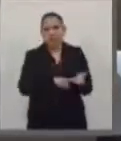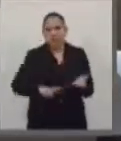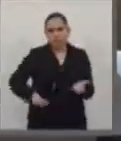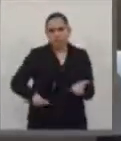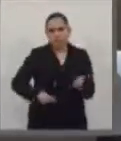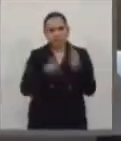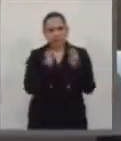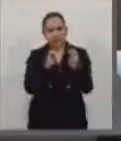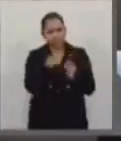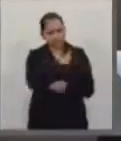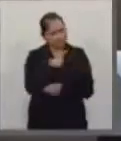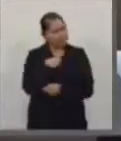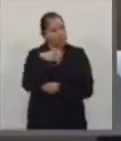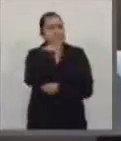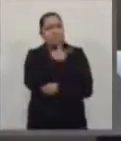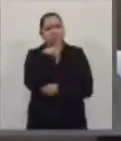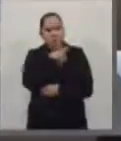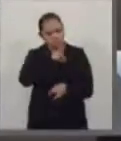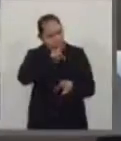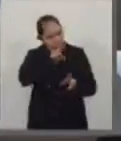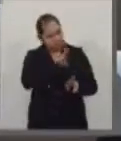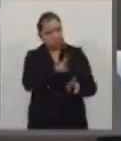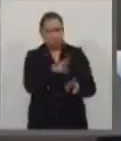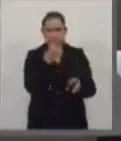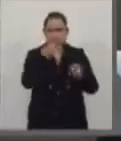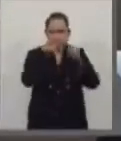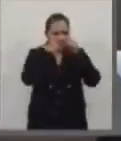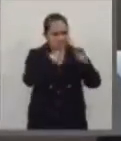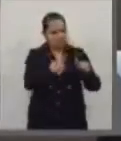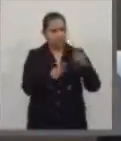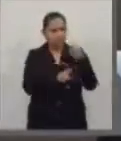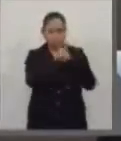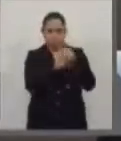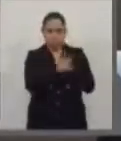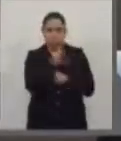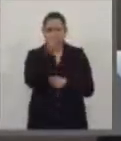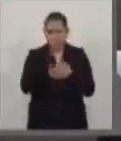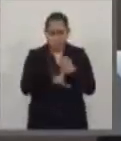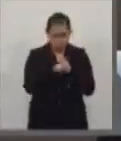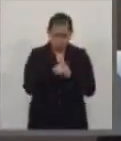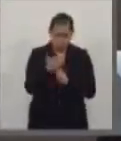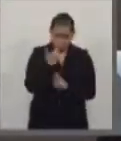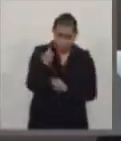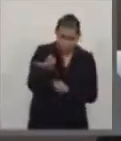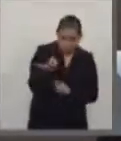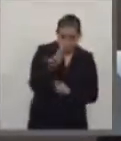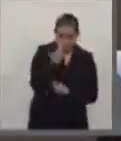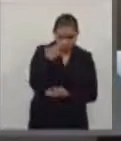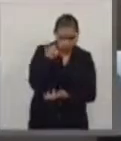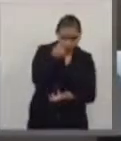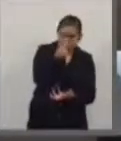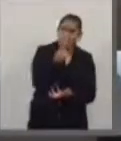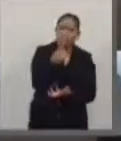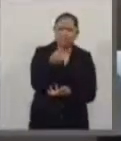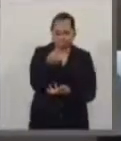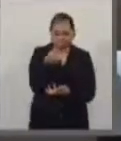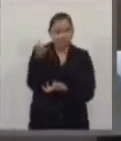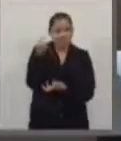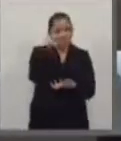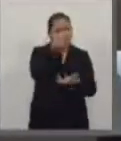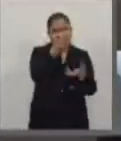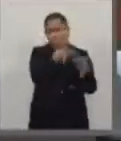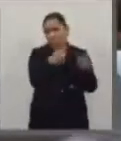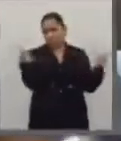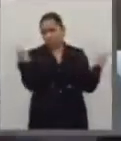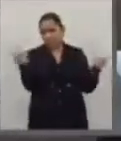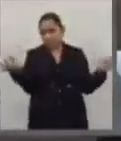inmediato solucione esta problemática. El problema no es de dinero ni de presupuesto, el problema es que el recurso ha desaparecido y